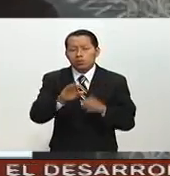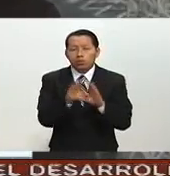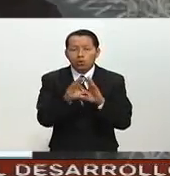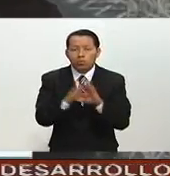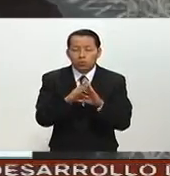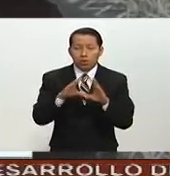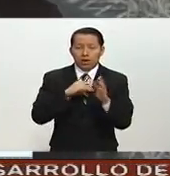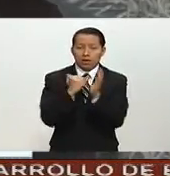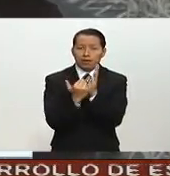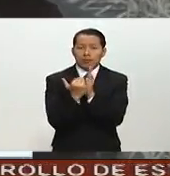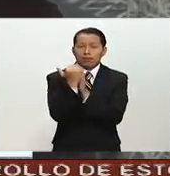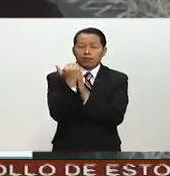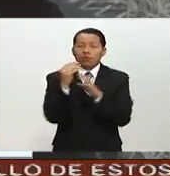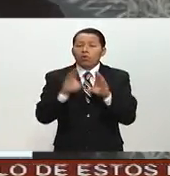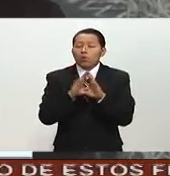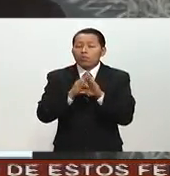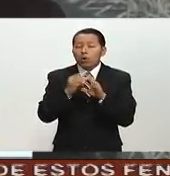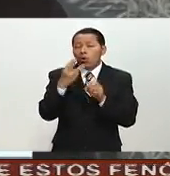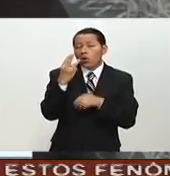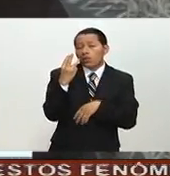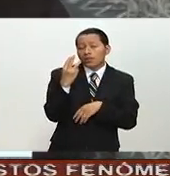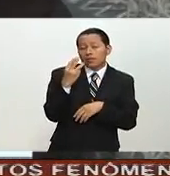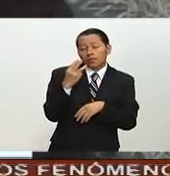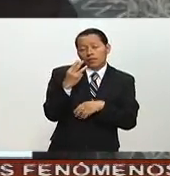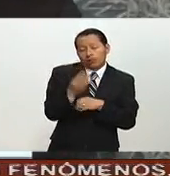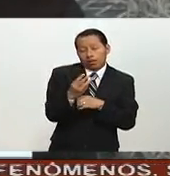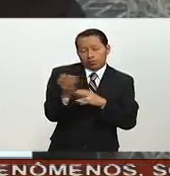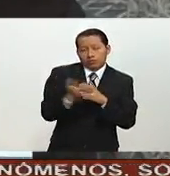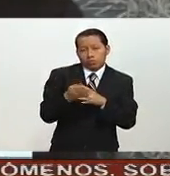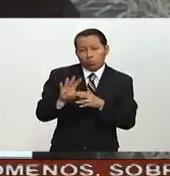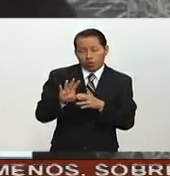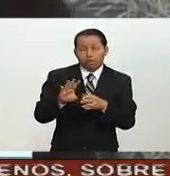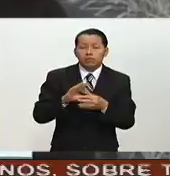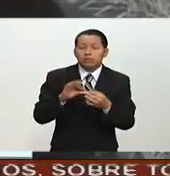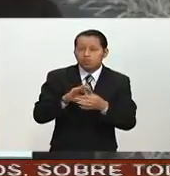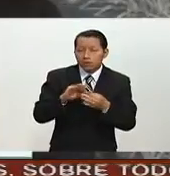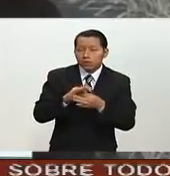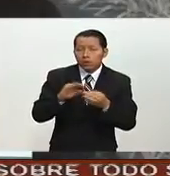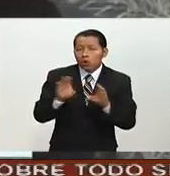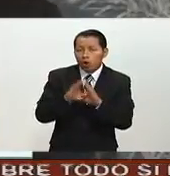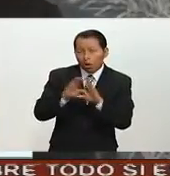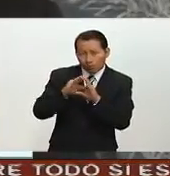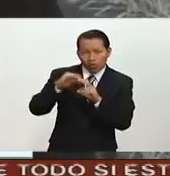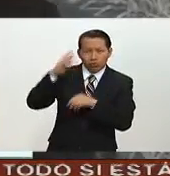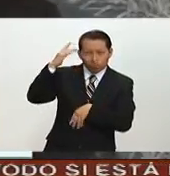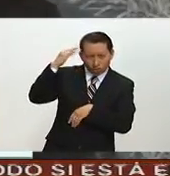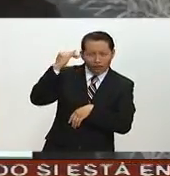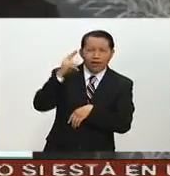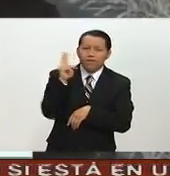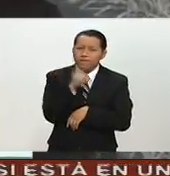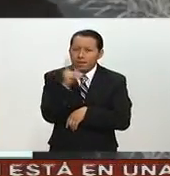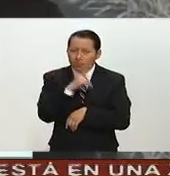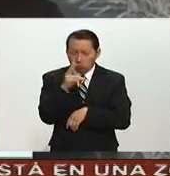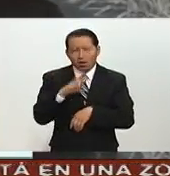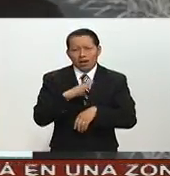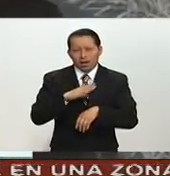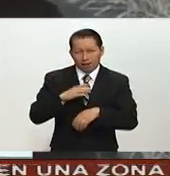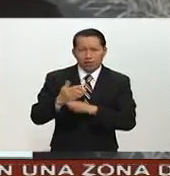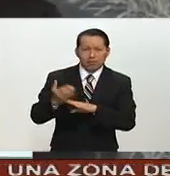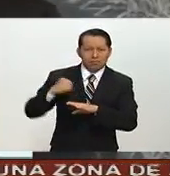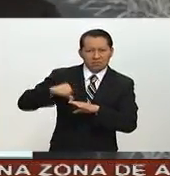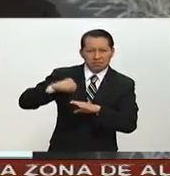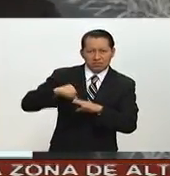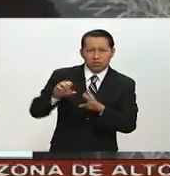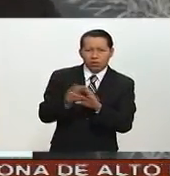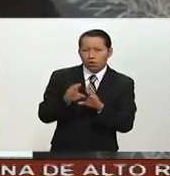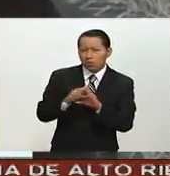un incremento de 3/4 partes de la capacidad solar y eólica que se construyó en México en